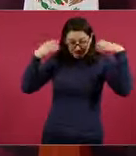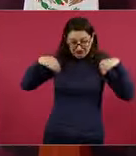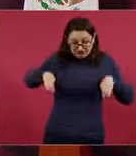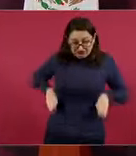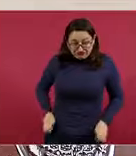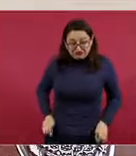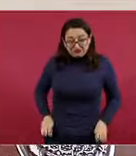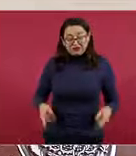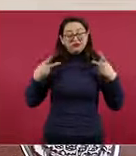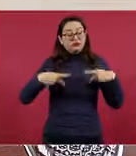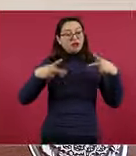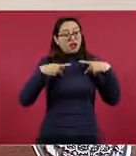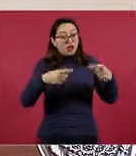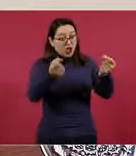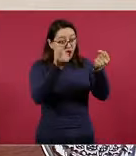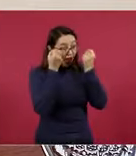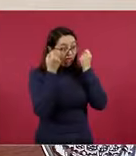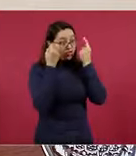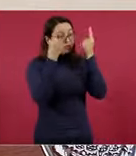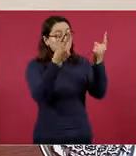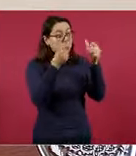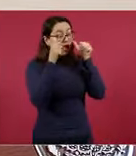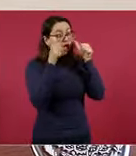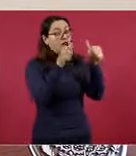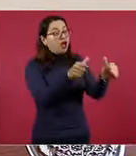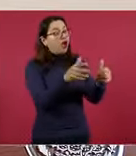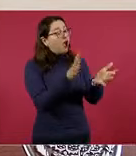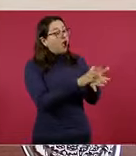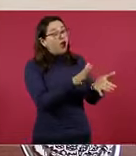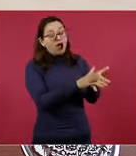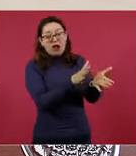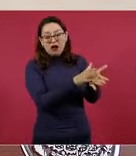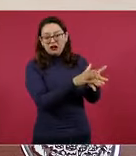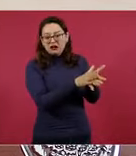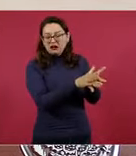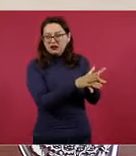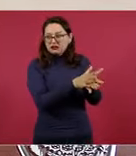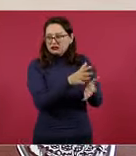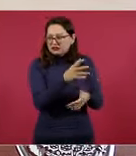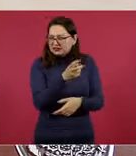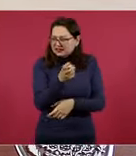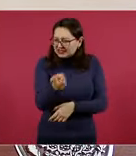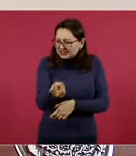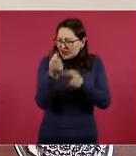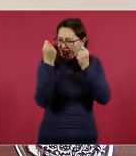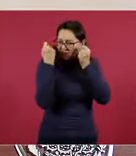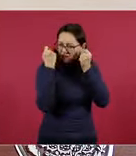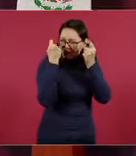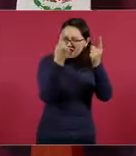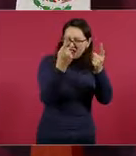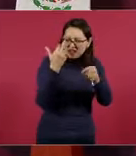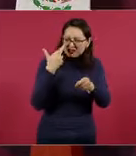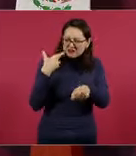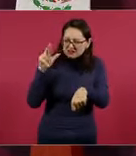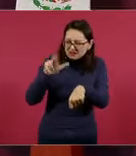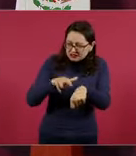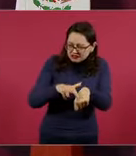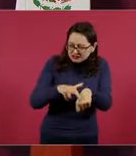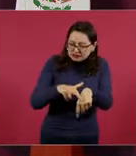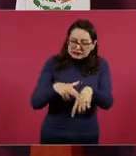Por eso le estamos dando tiempo a este tema, porque ese es un problema, el principal problema.